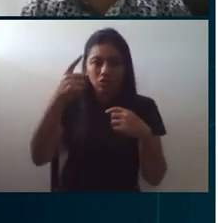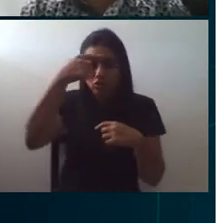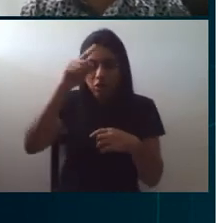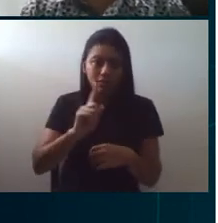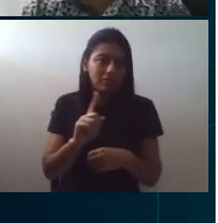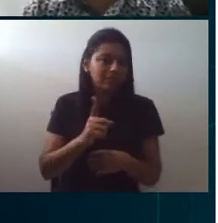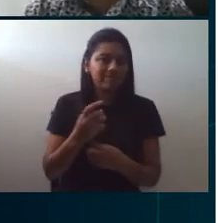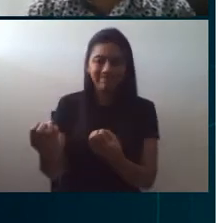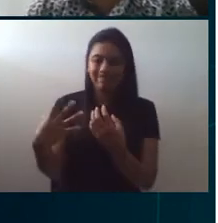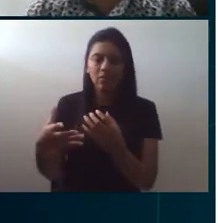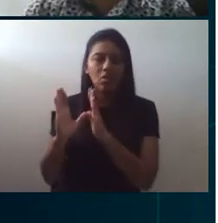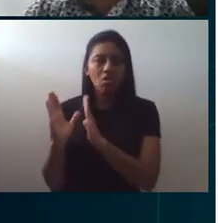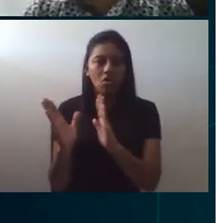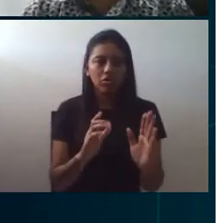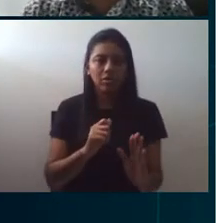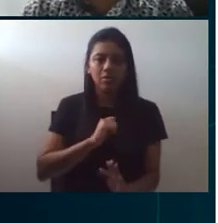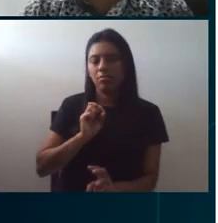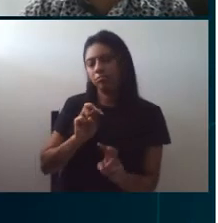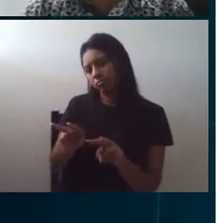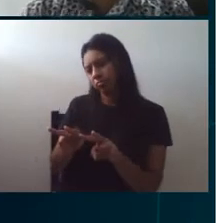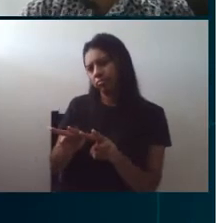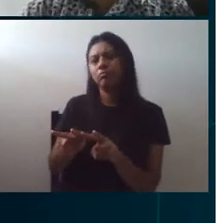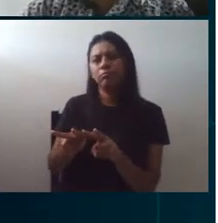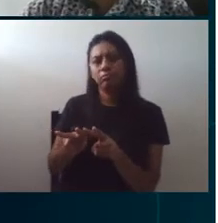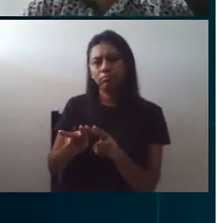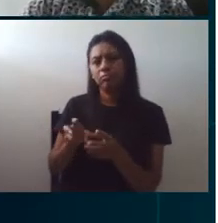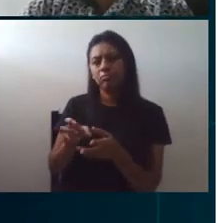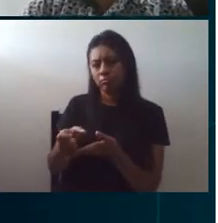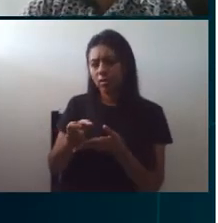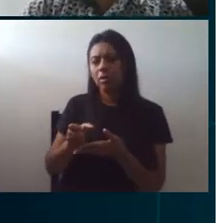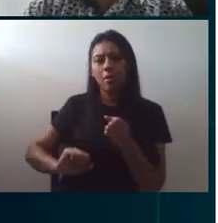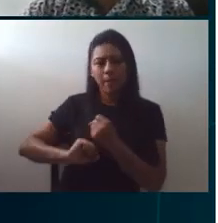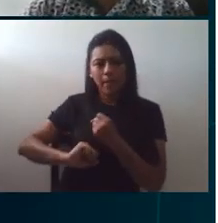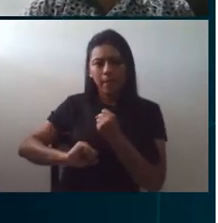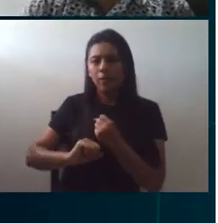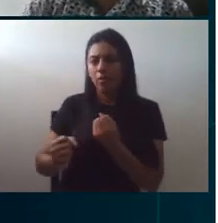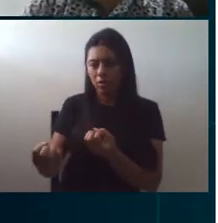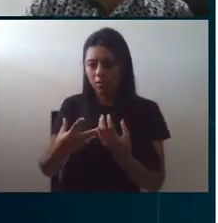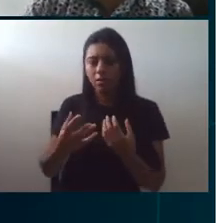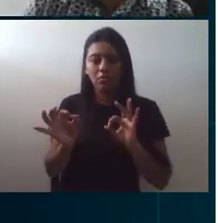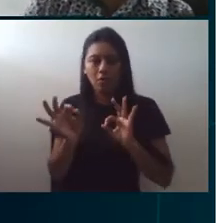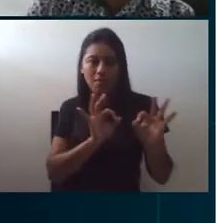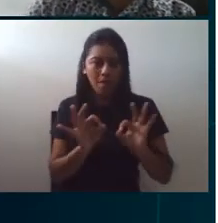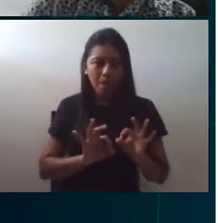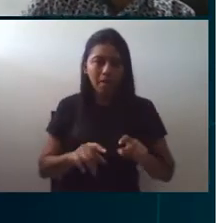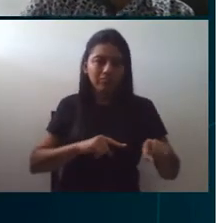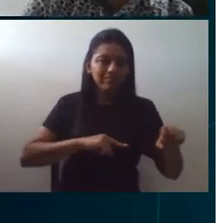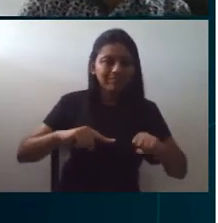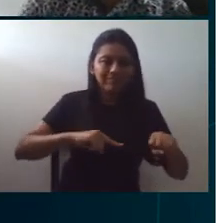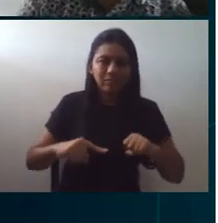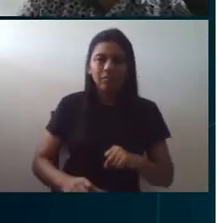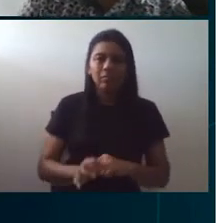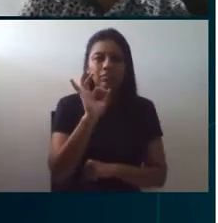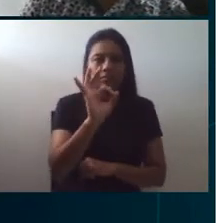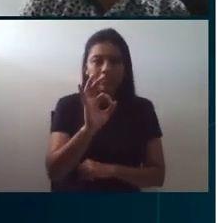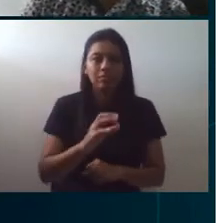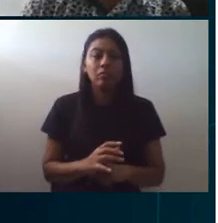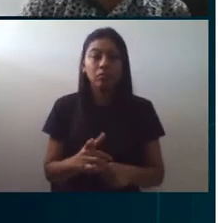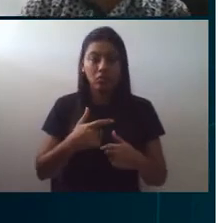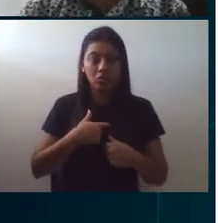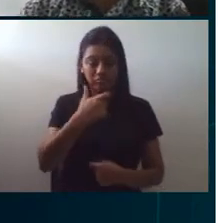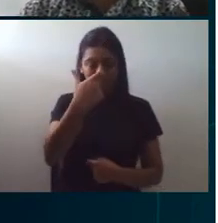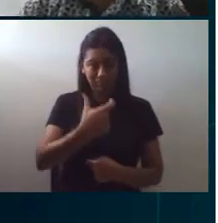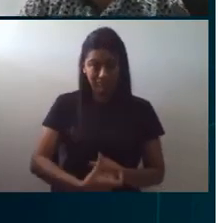es el papel del gerente de proyectos frente a la inteligencia artificial. Entonces, es simplemente que el gerente de proyectos tome ese papel de líder, tome ese